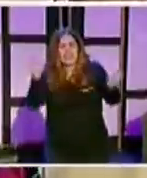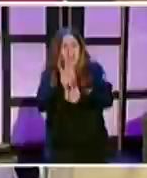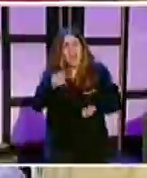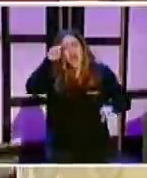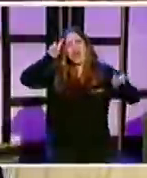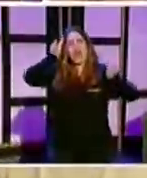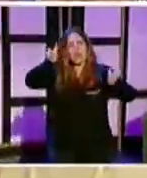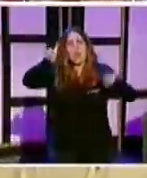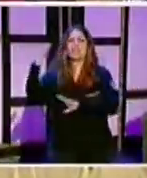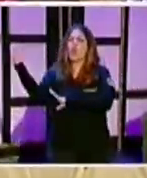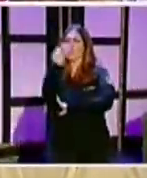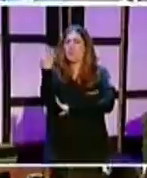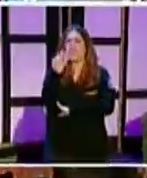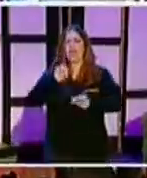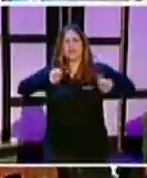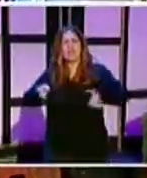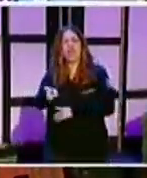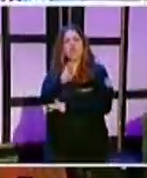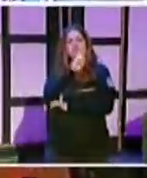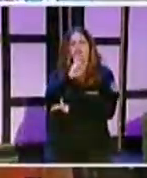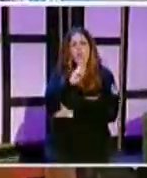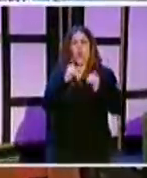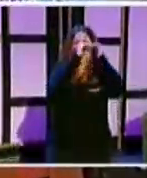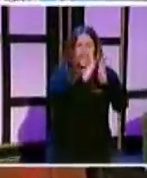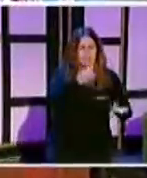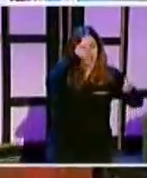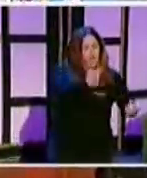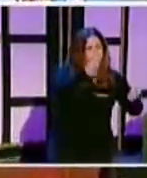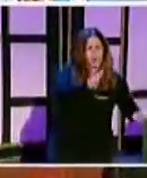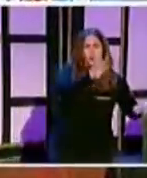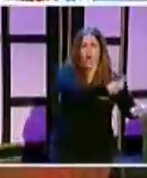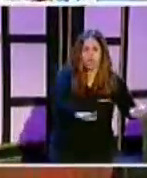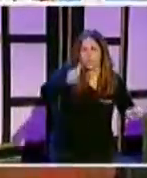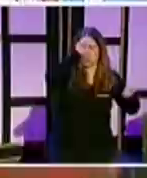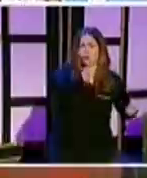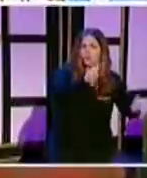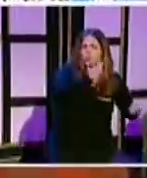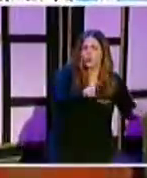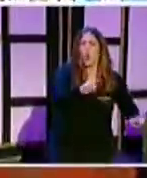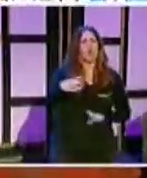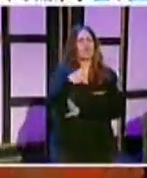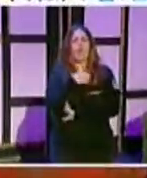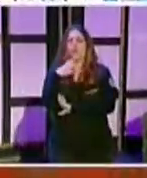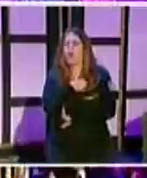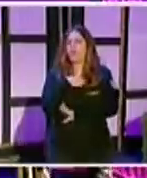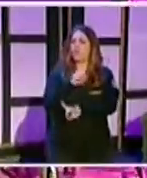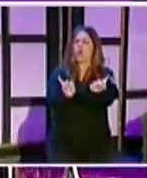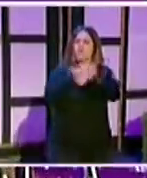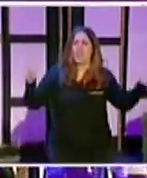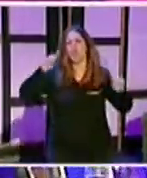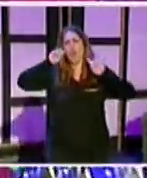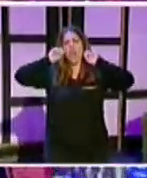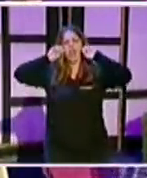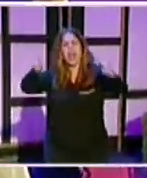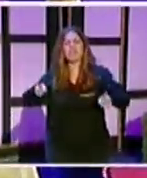empieza a dar, oh, dentro de casa y desde pequeño. No permitamos ni un caso más, para